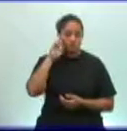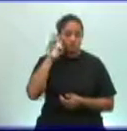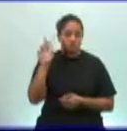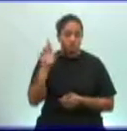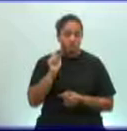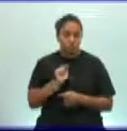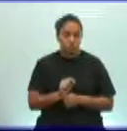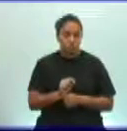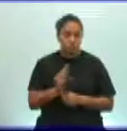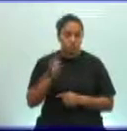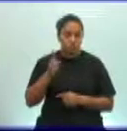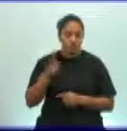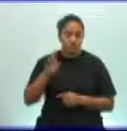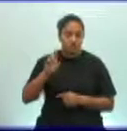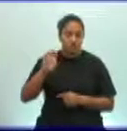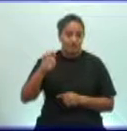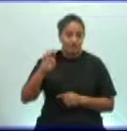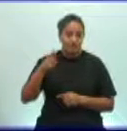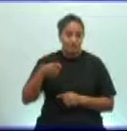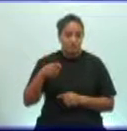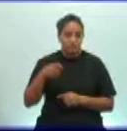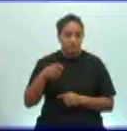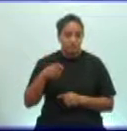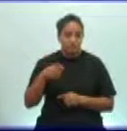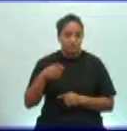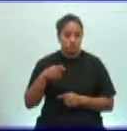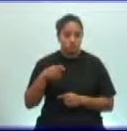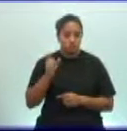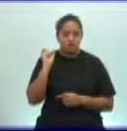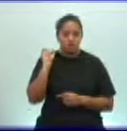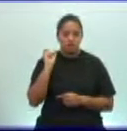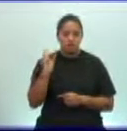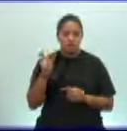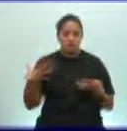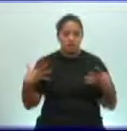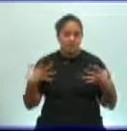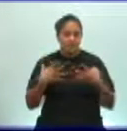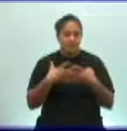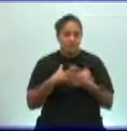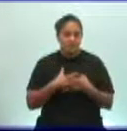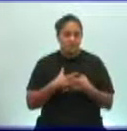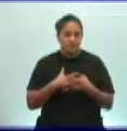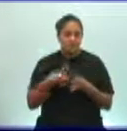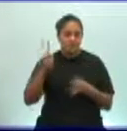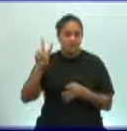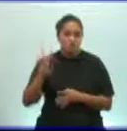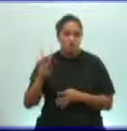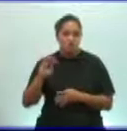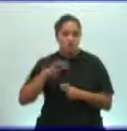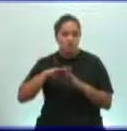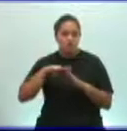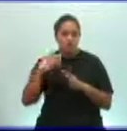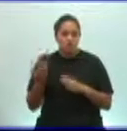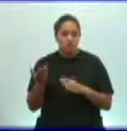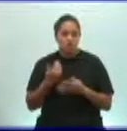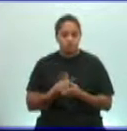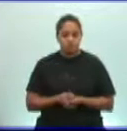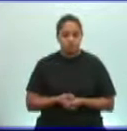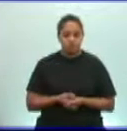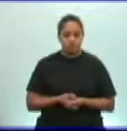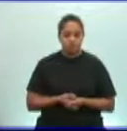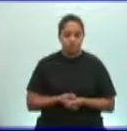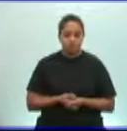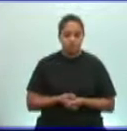de palabras que se utilizan para relacionar unos vocablos con otros. Funcionan como enlace, unen dos palabras, de manera que la